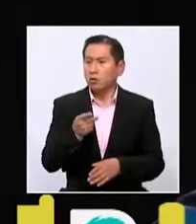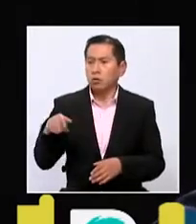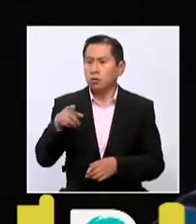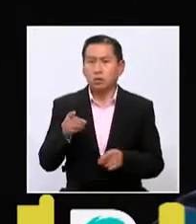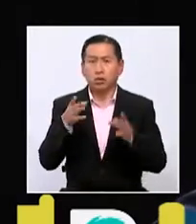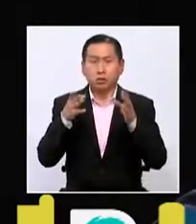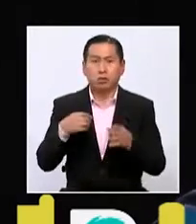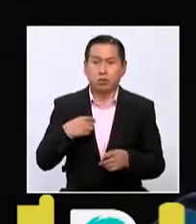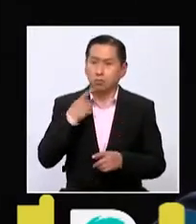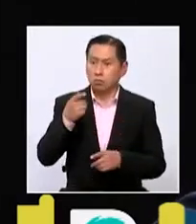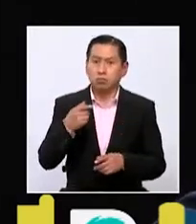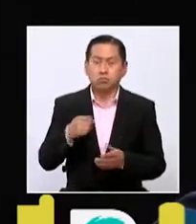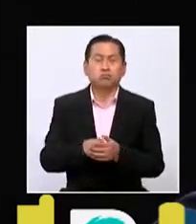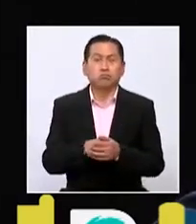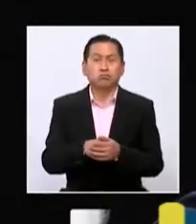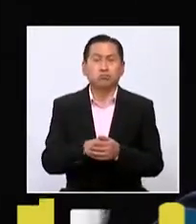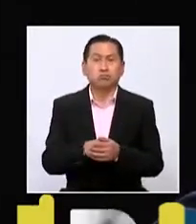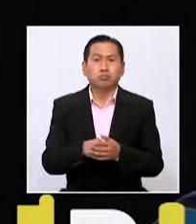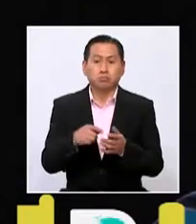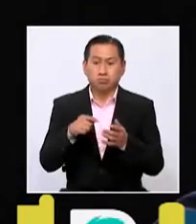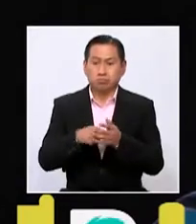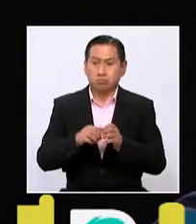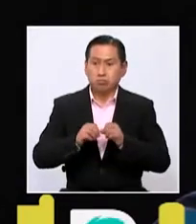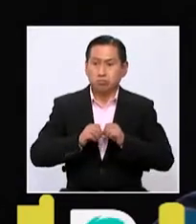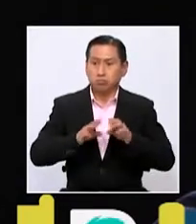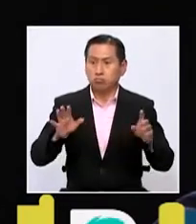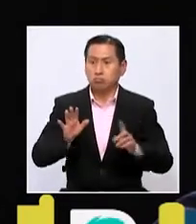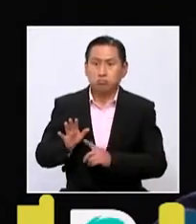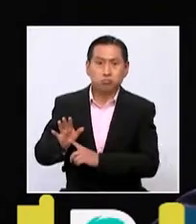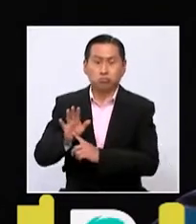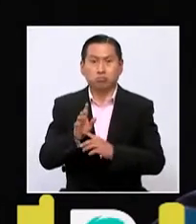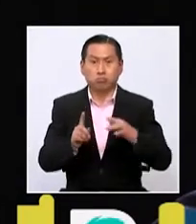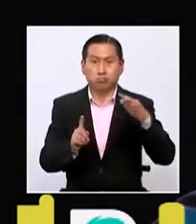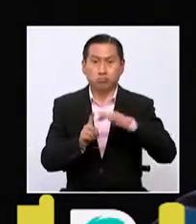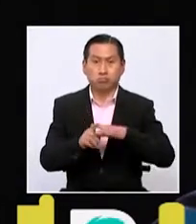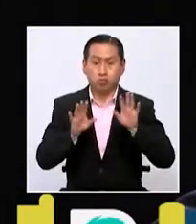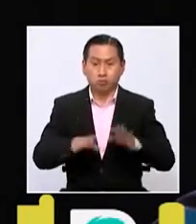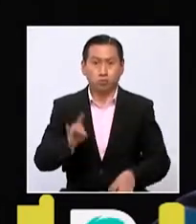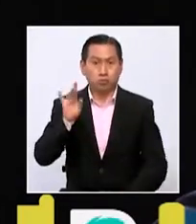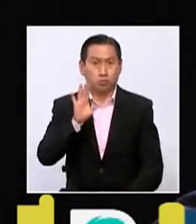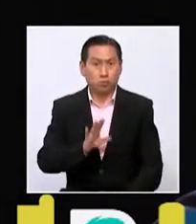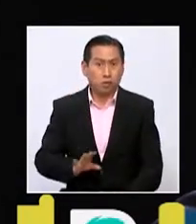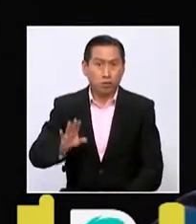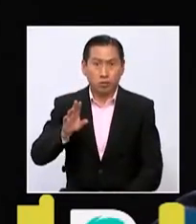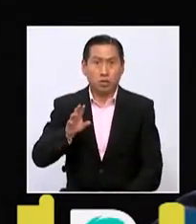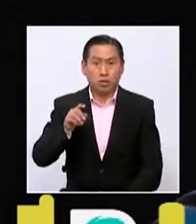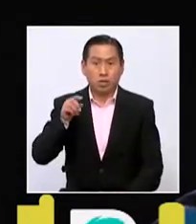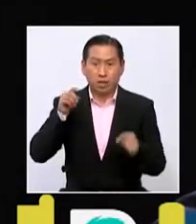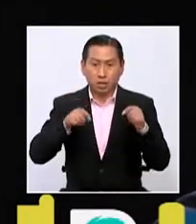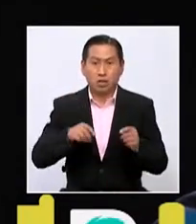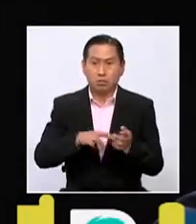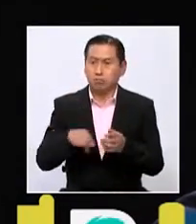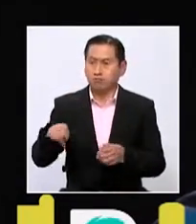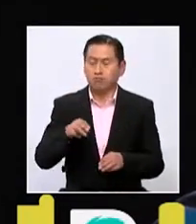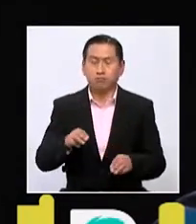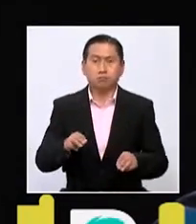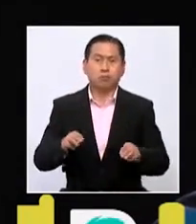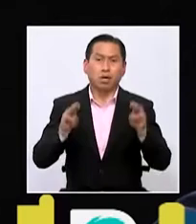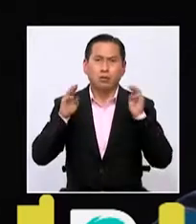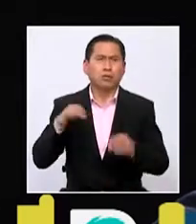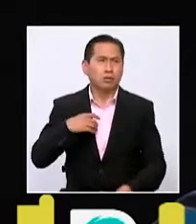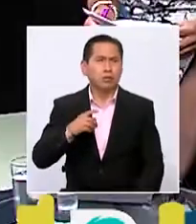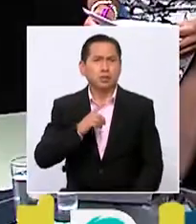les decía yo que el impacto que va a traer para Bolivia su presencia acá va a ser maravillosa. Yo estoy